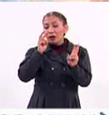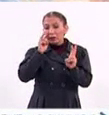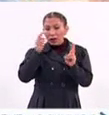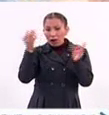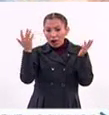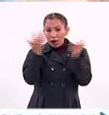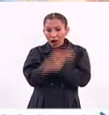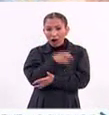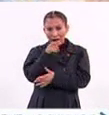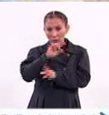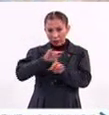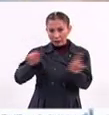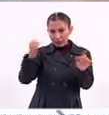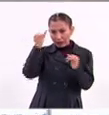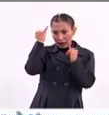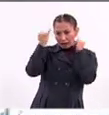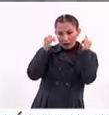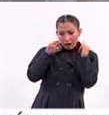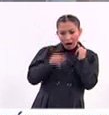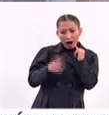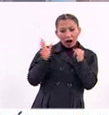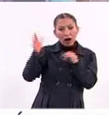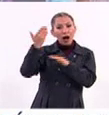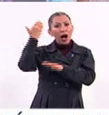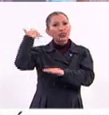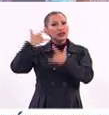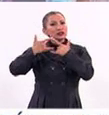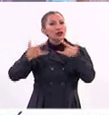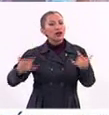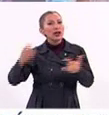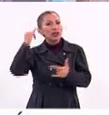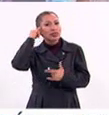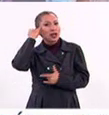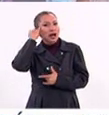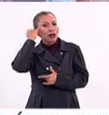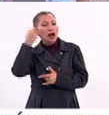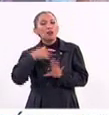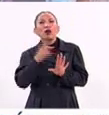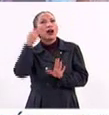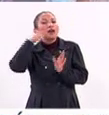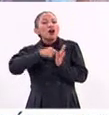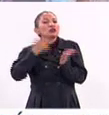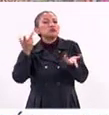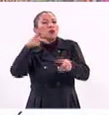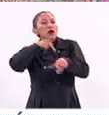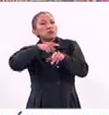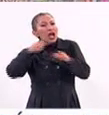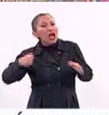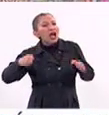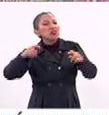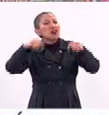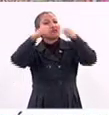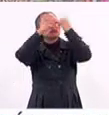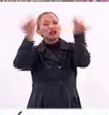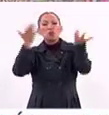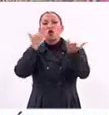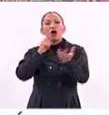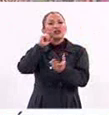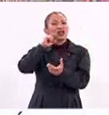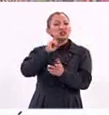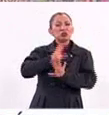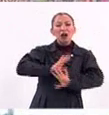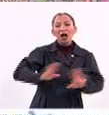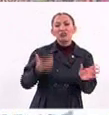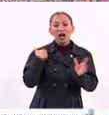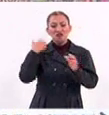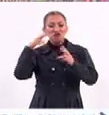ver desde otra perspectiva nuestro pasado indígena. Tenemos que es un pasado de piedra, casi asexuado,